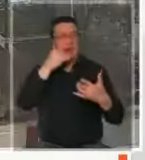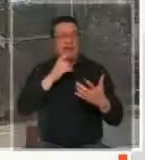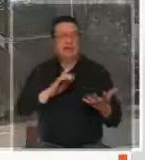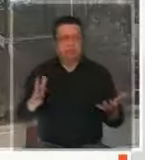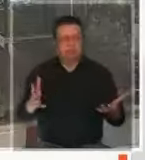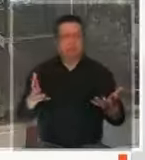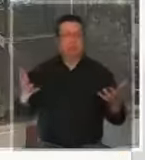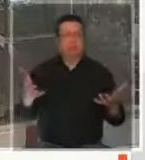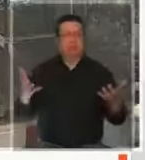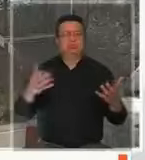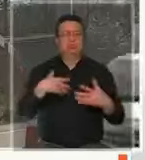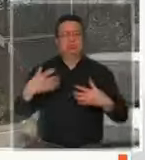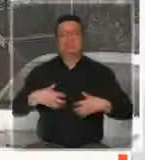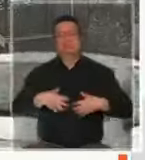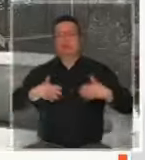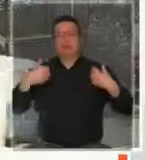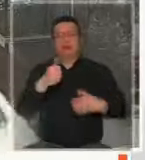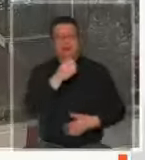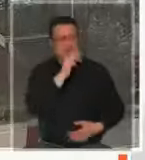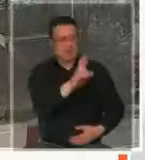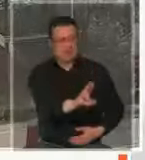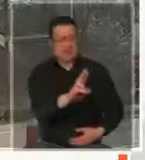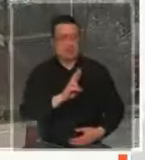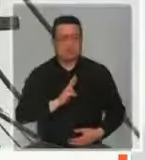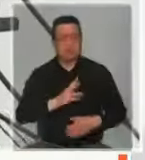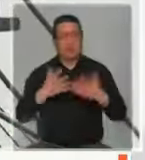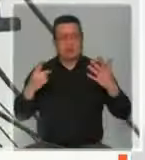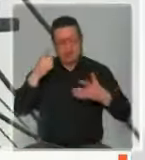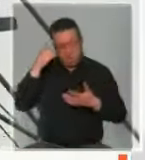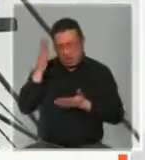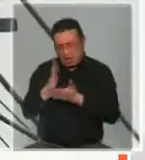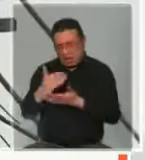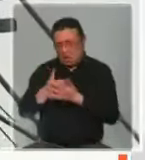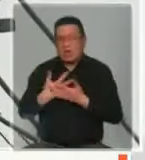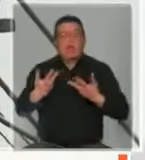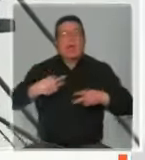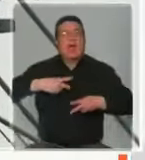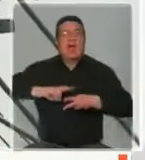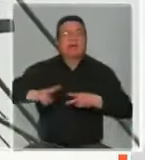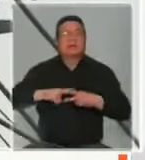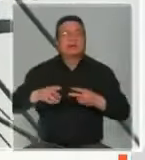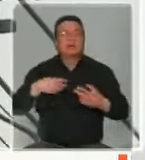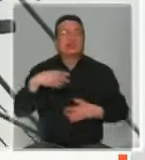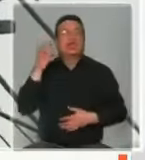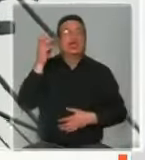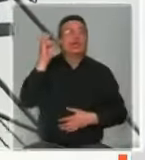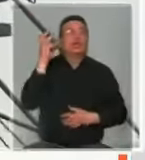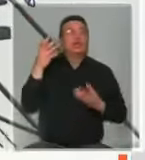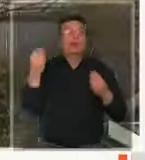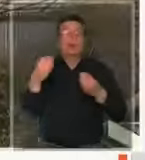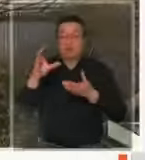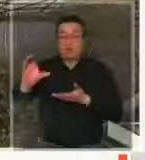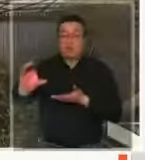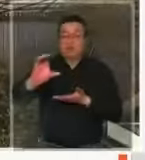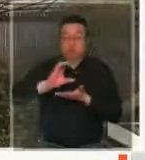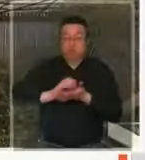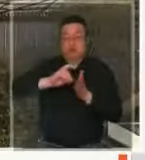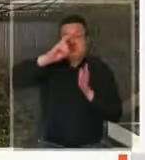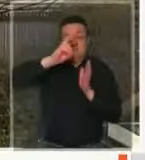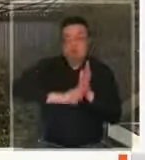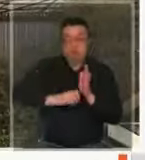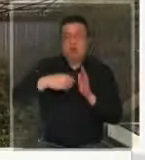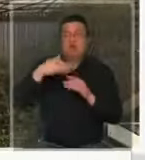fin de semana, ¿no? Lo que se espera es una respuesta para poder planificarse. Tampoco se sabe cuáles serán entonces las compensaciones concretas a esta altura para